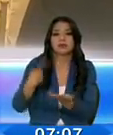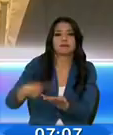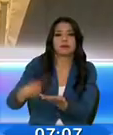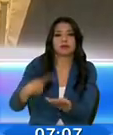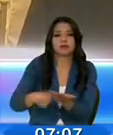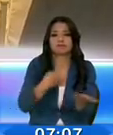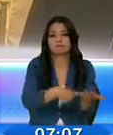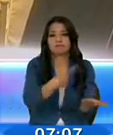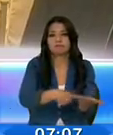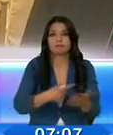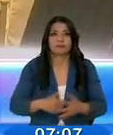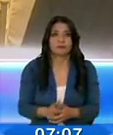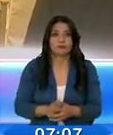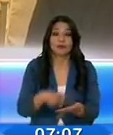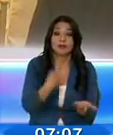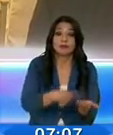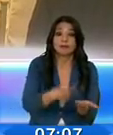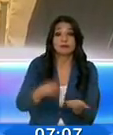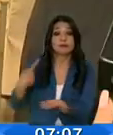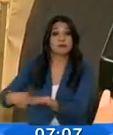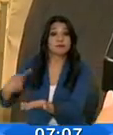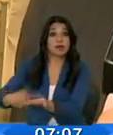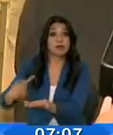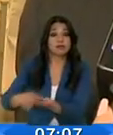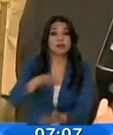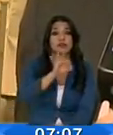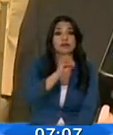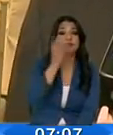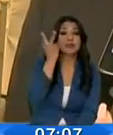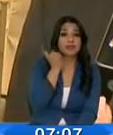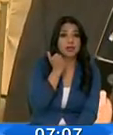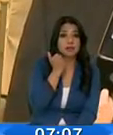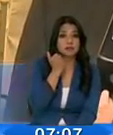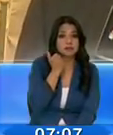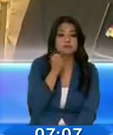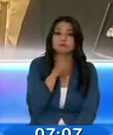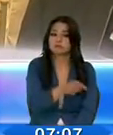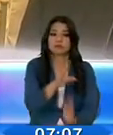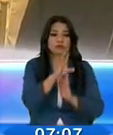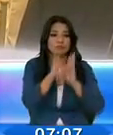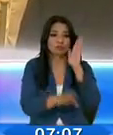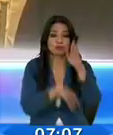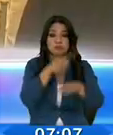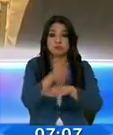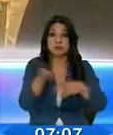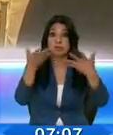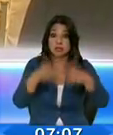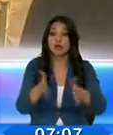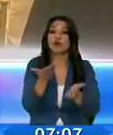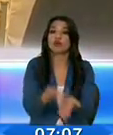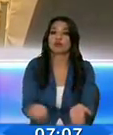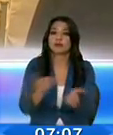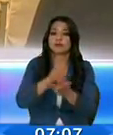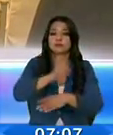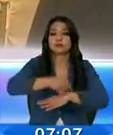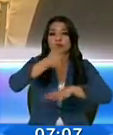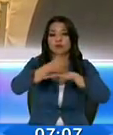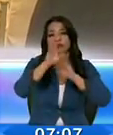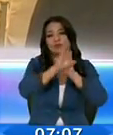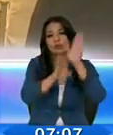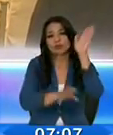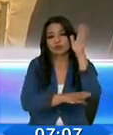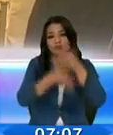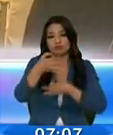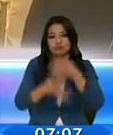debates. Entre cada debate debe haber al menos 90 días, eso manda la Constitución, y luego de ello vuelve a la Corte Constitucional para